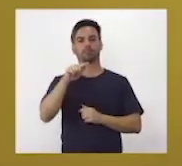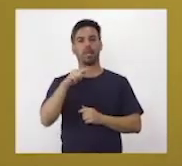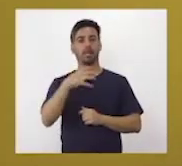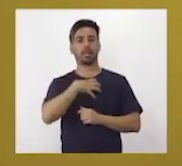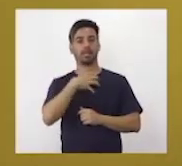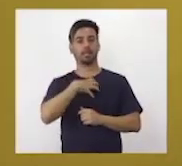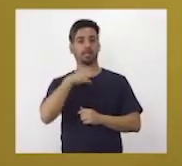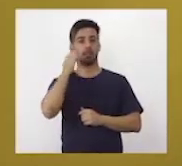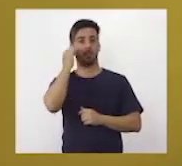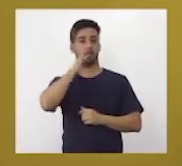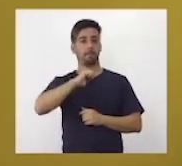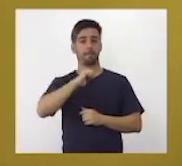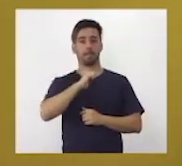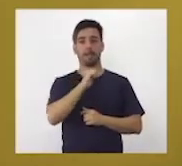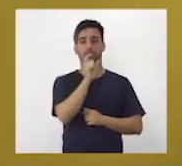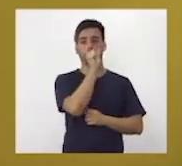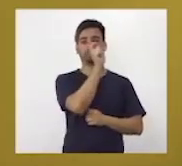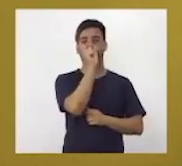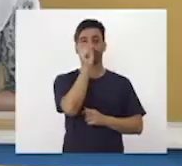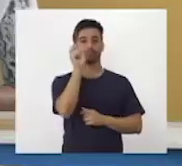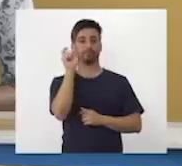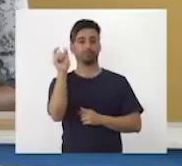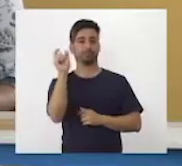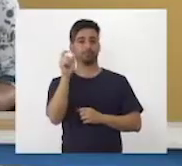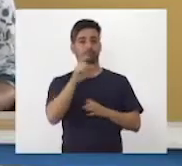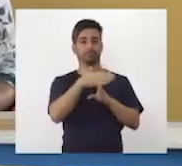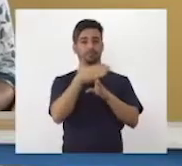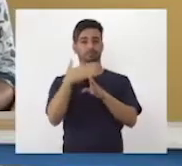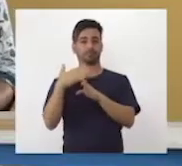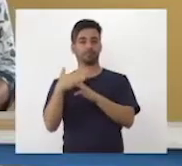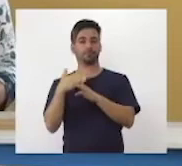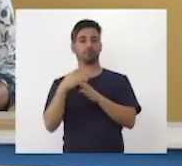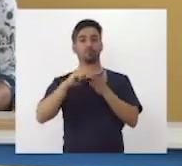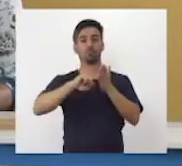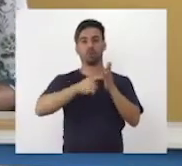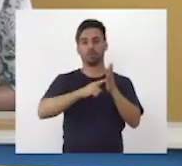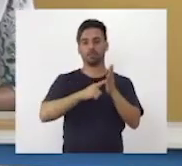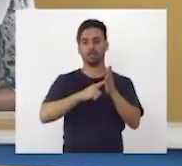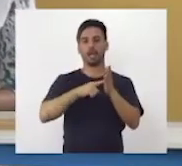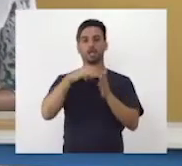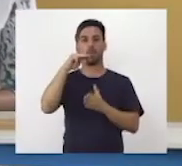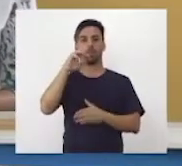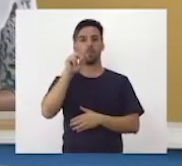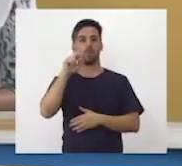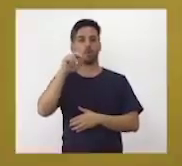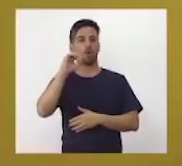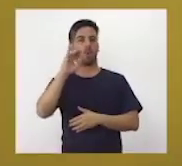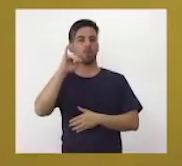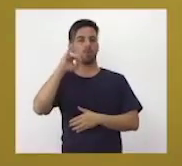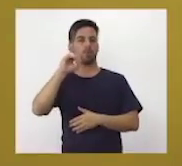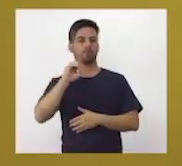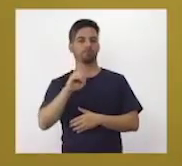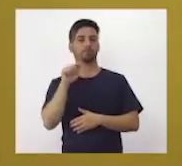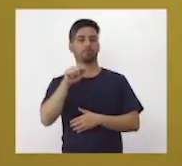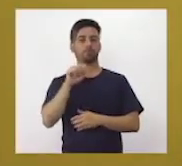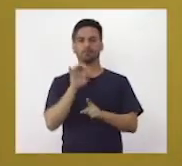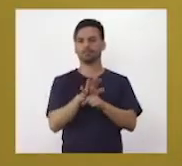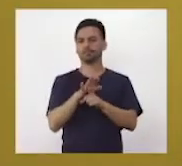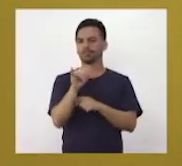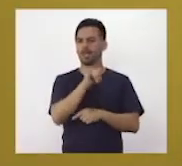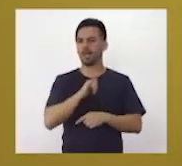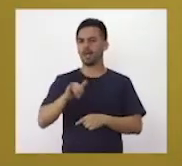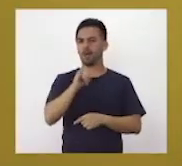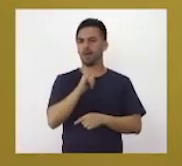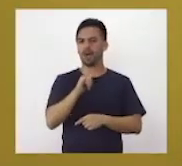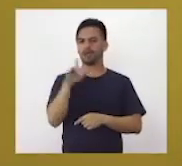vamos a tener más de un término que vamos a multiplicarlo por un monomio. Correcto. Iniciamos